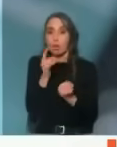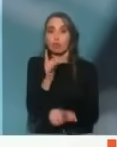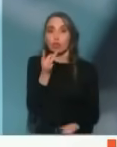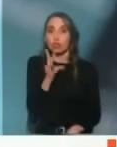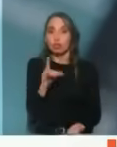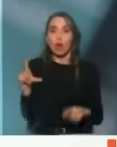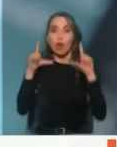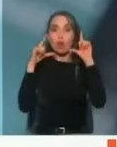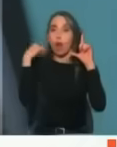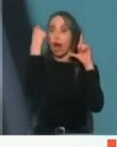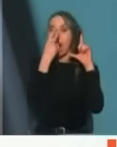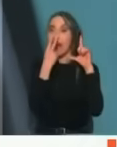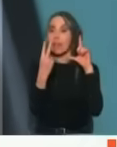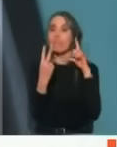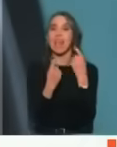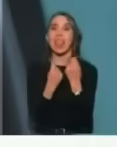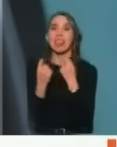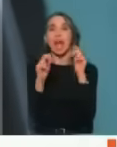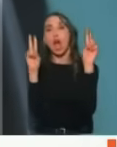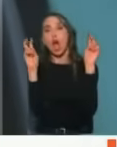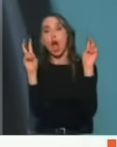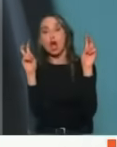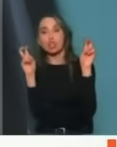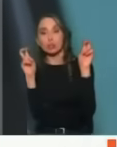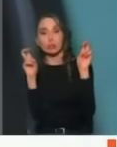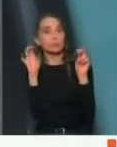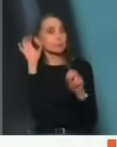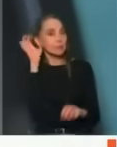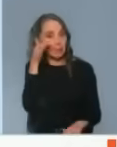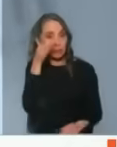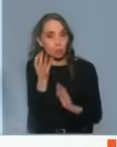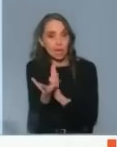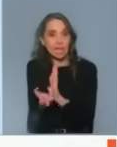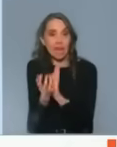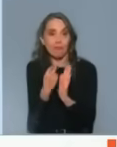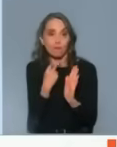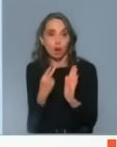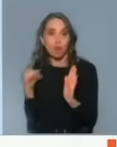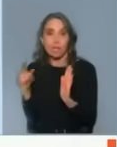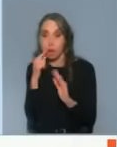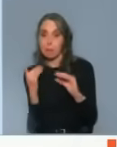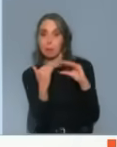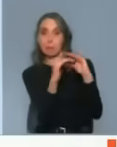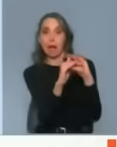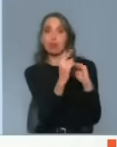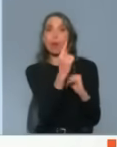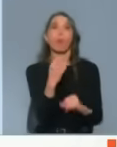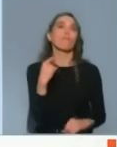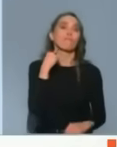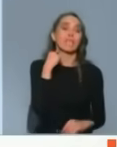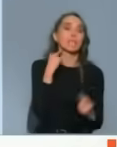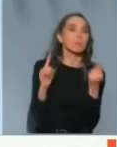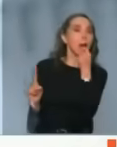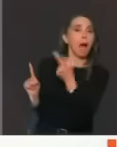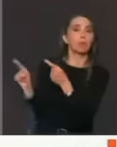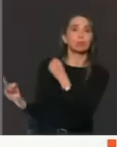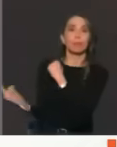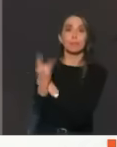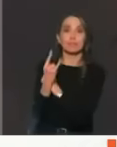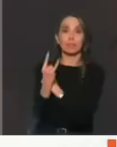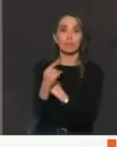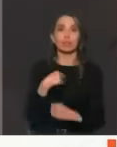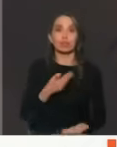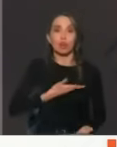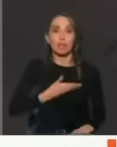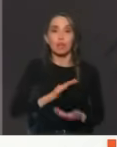la cara visible de este negocio, entre comillas. Escuche este audio que él mismo le envió a una de las víctimas que lo acusa de estafa. Yo tengo